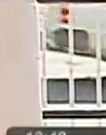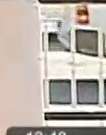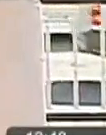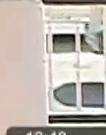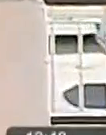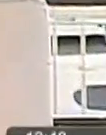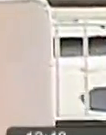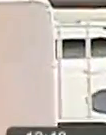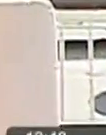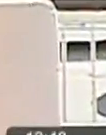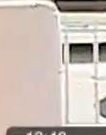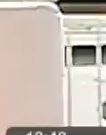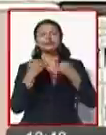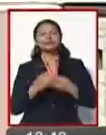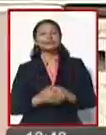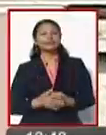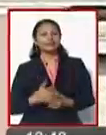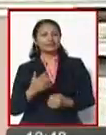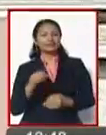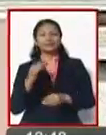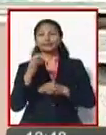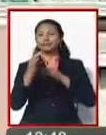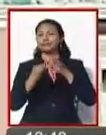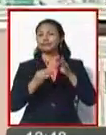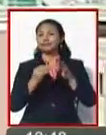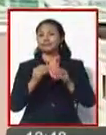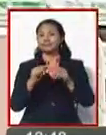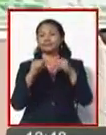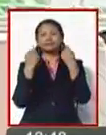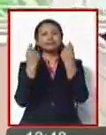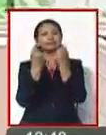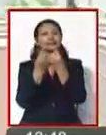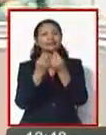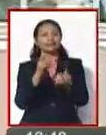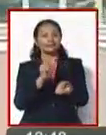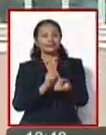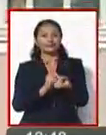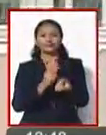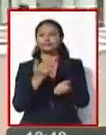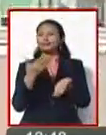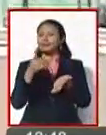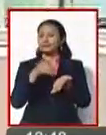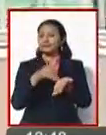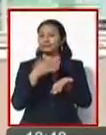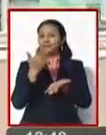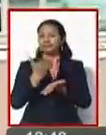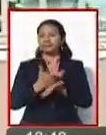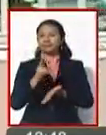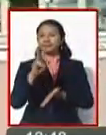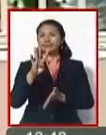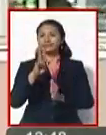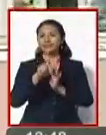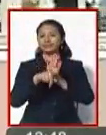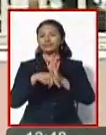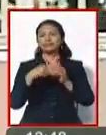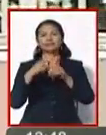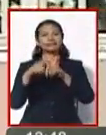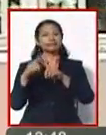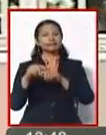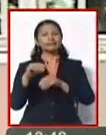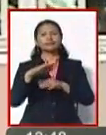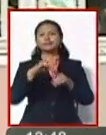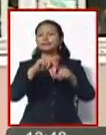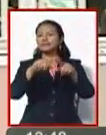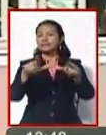Gracias por su compañía. Tenemos más información porque la Federación de Sindicatos de Médicos anuncia nuevamente un paro de 24 horas en